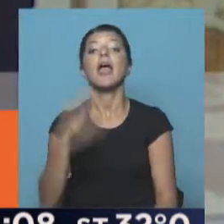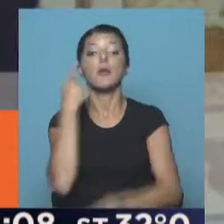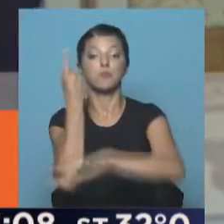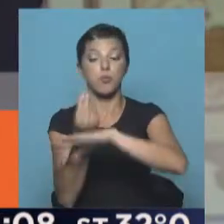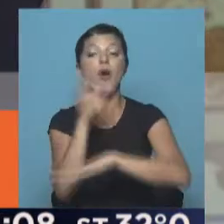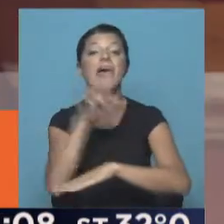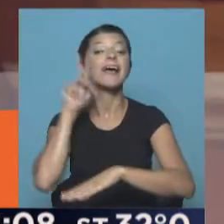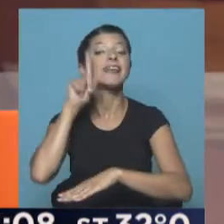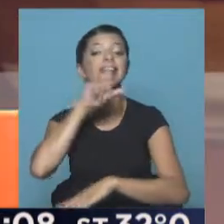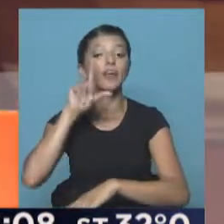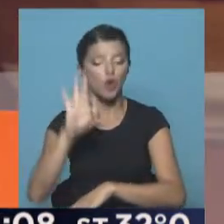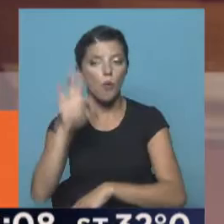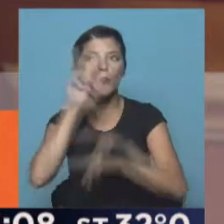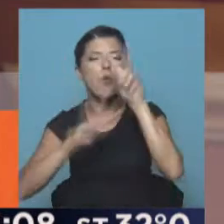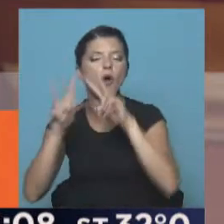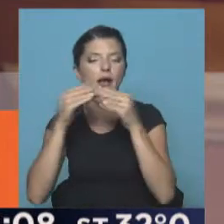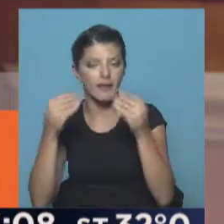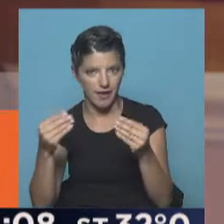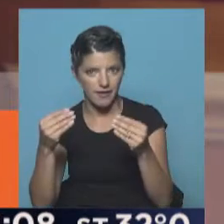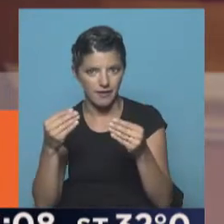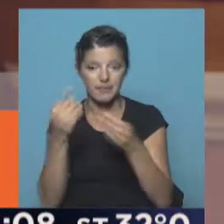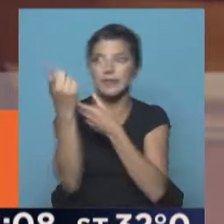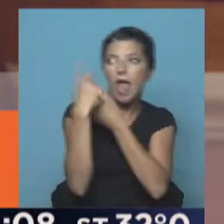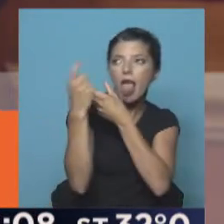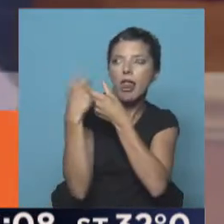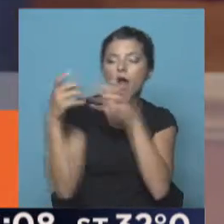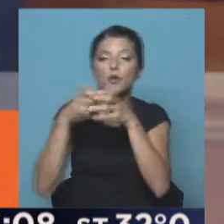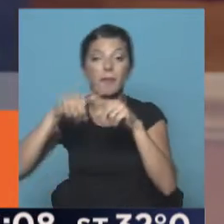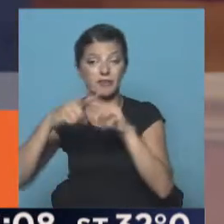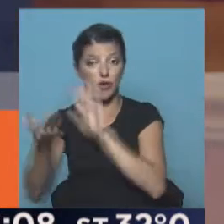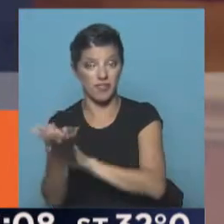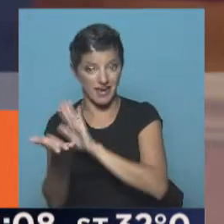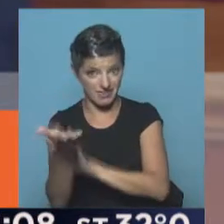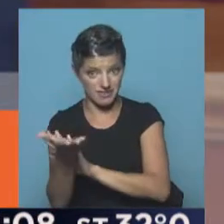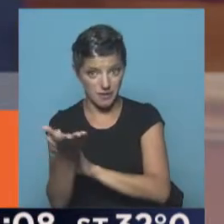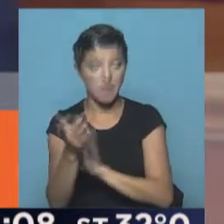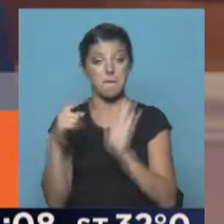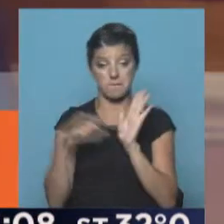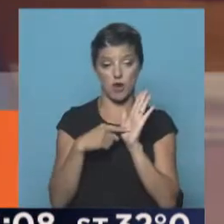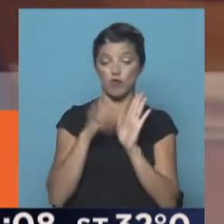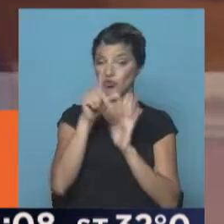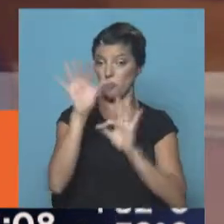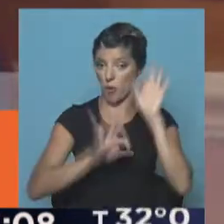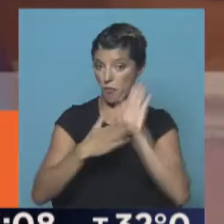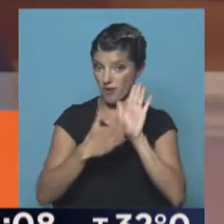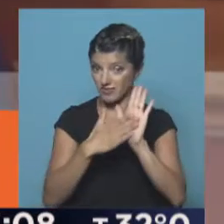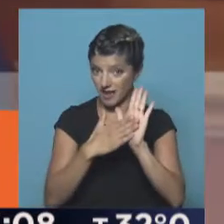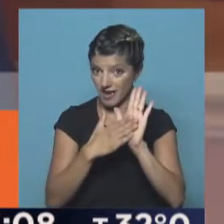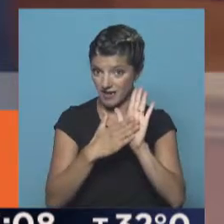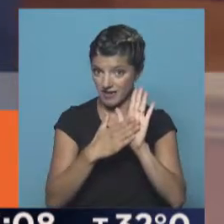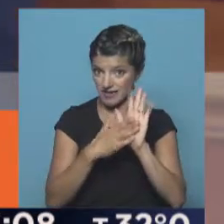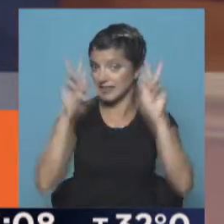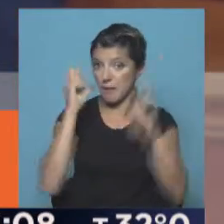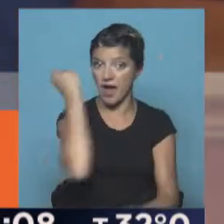ha buscado a nivel europeo aliados en la derecha, pero tiene propuestas que en lo económico están más